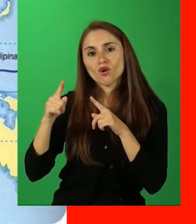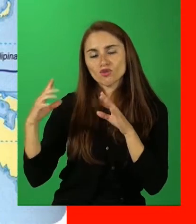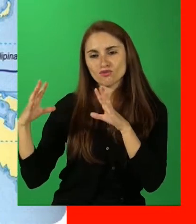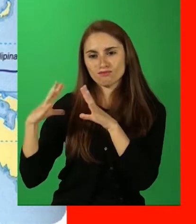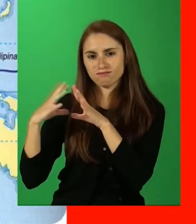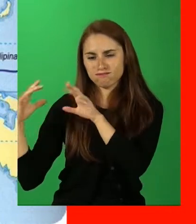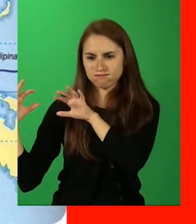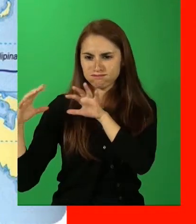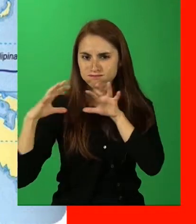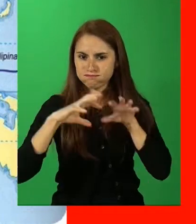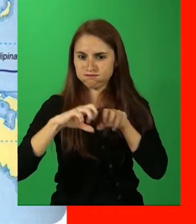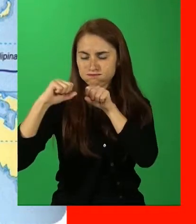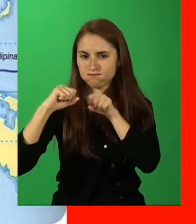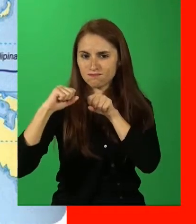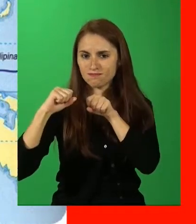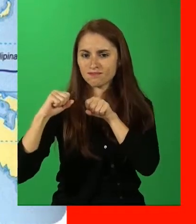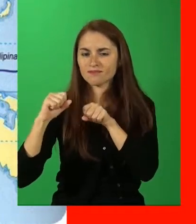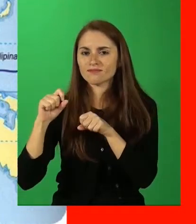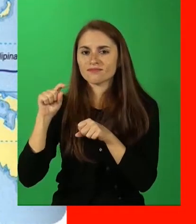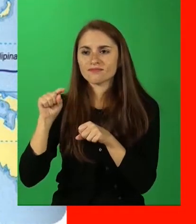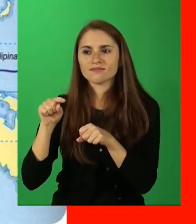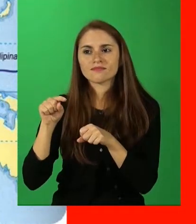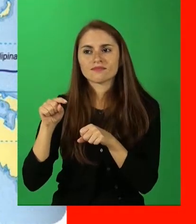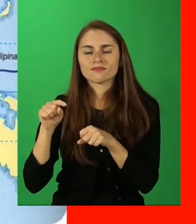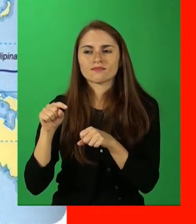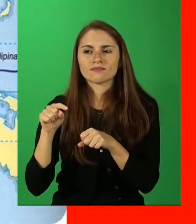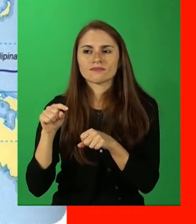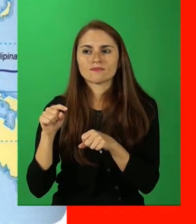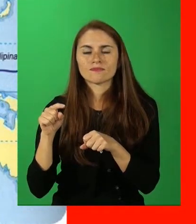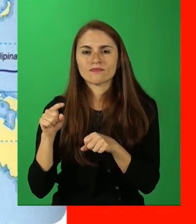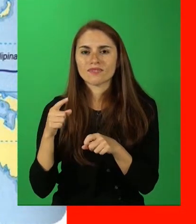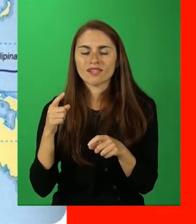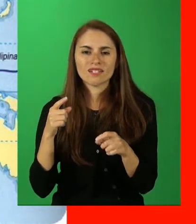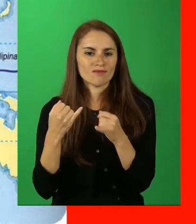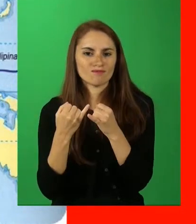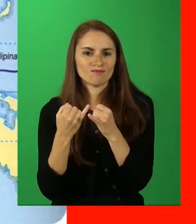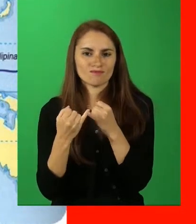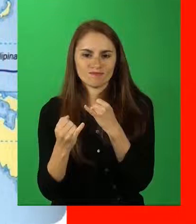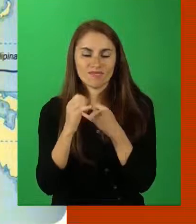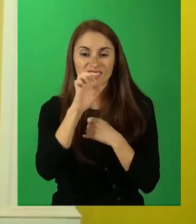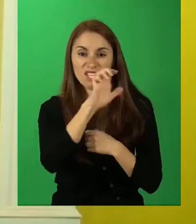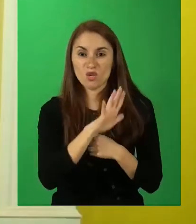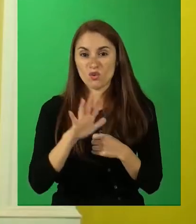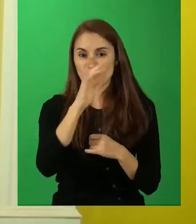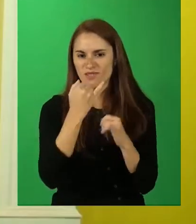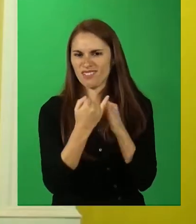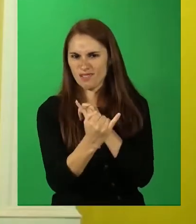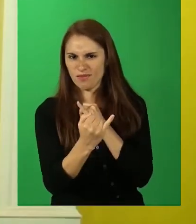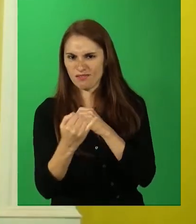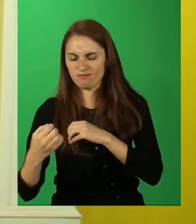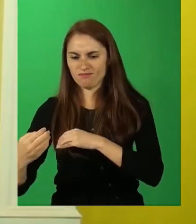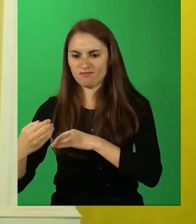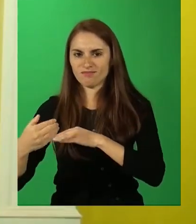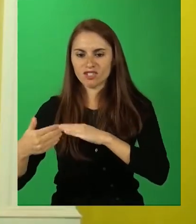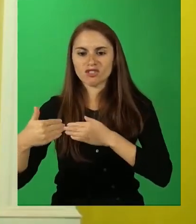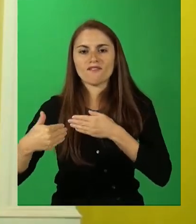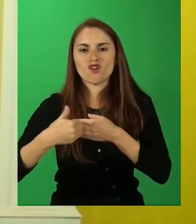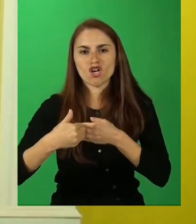había sido tomada por una cultura que no era amiga de los europeos, así que buscaron otro